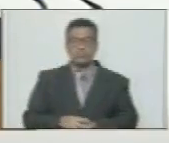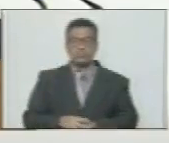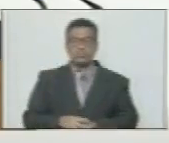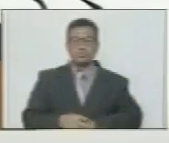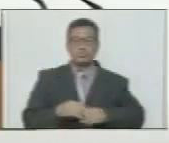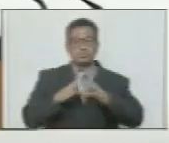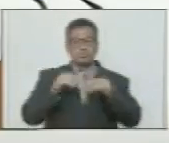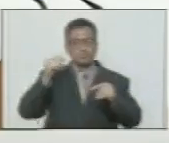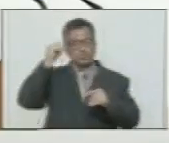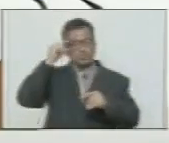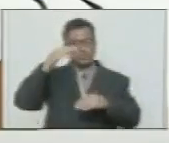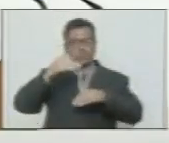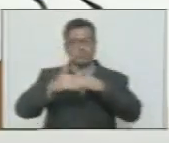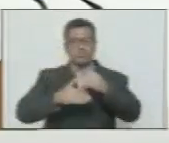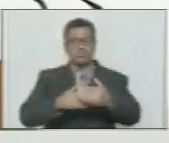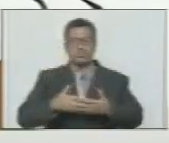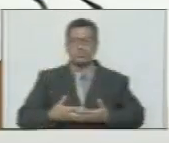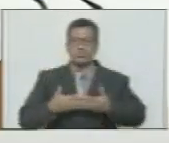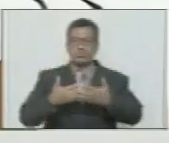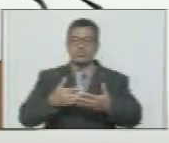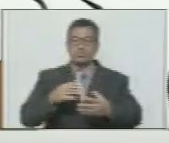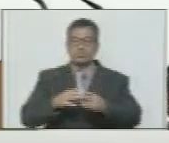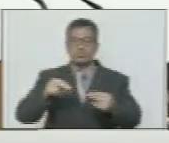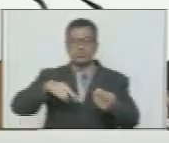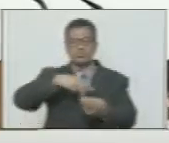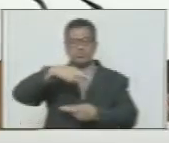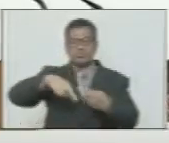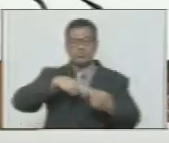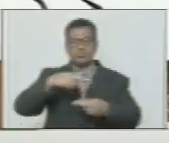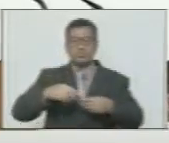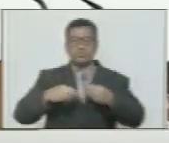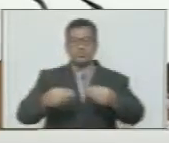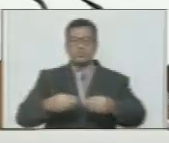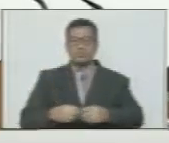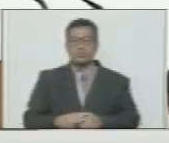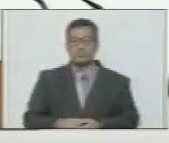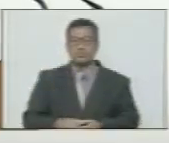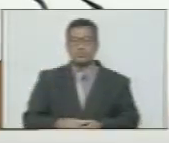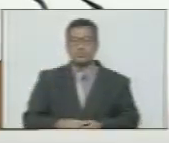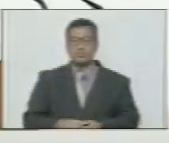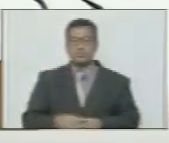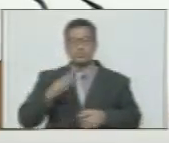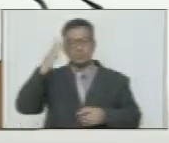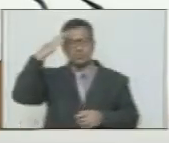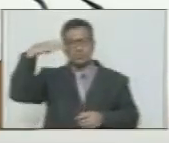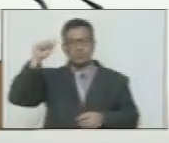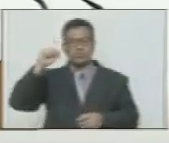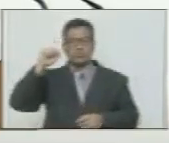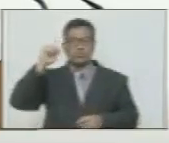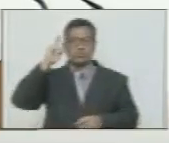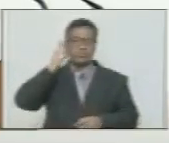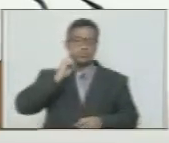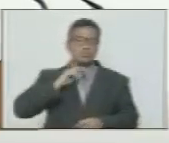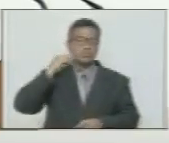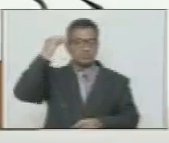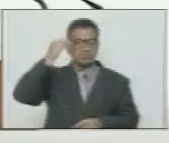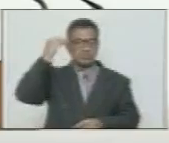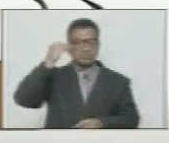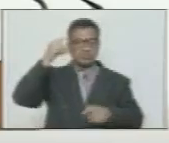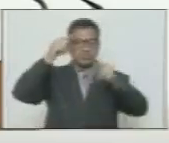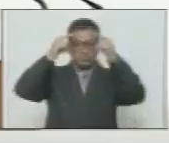que día a día lo dedicó a la revolución, lo dedicó al sueño de Bolívar, a